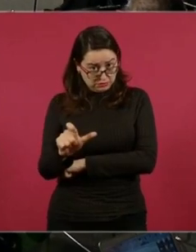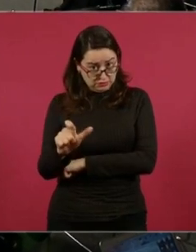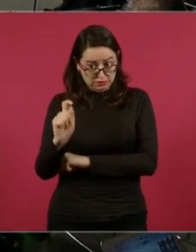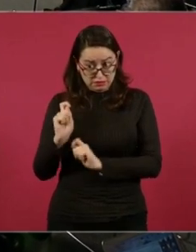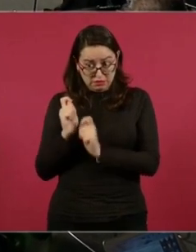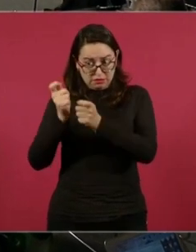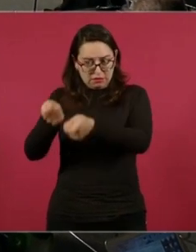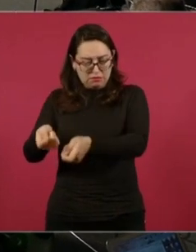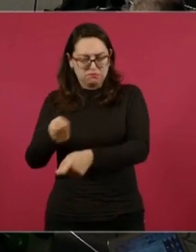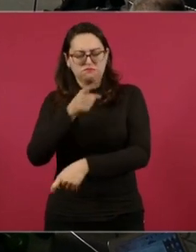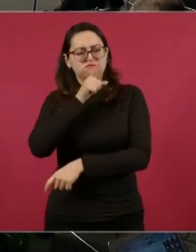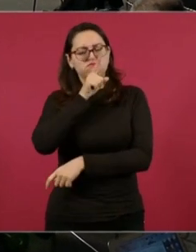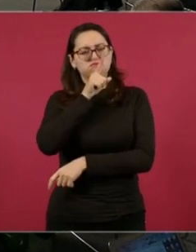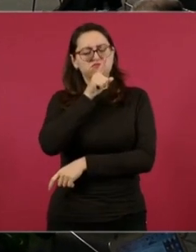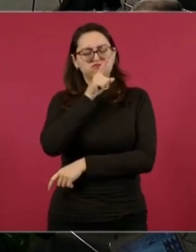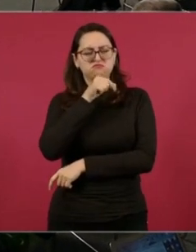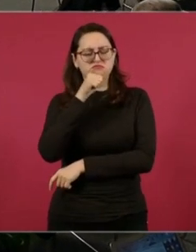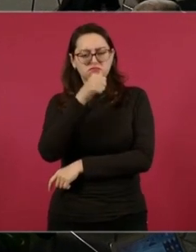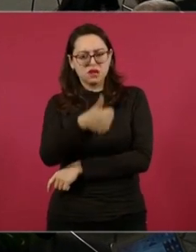expropiación,